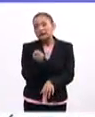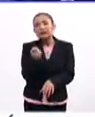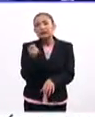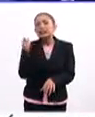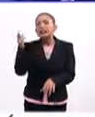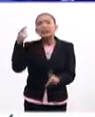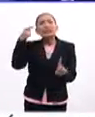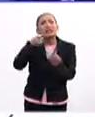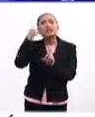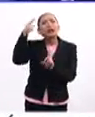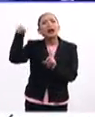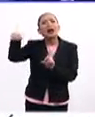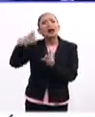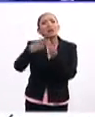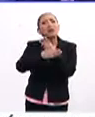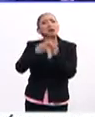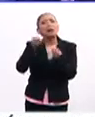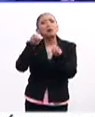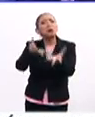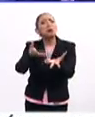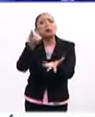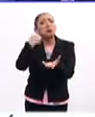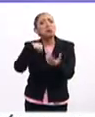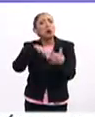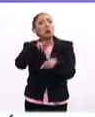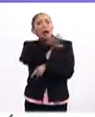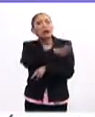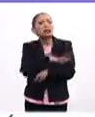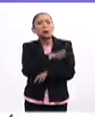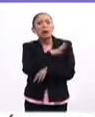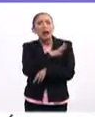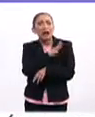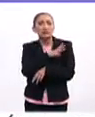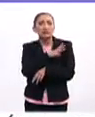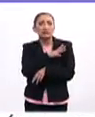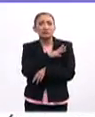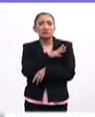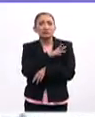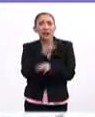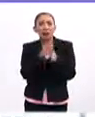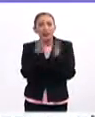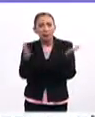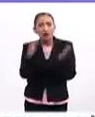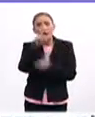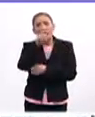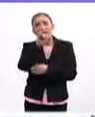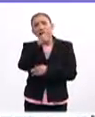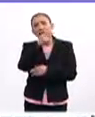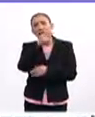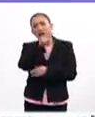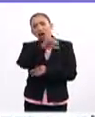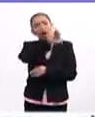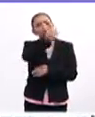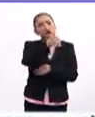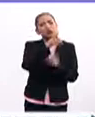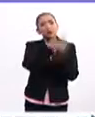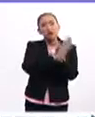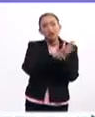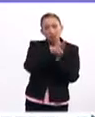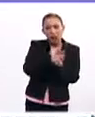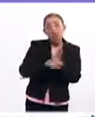Alfonso, qué objetivos tienen estos recursos que con los que cuenta además este libro digital, estos recursos